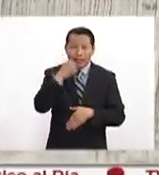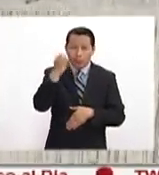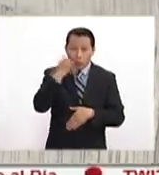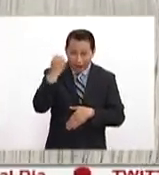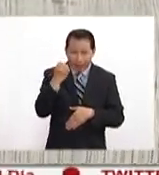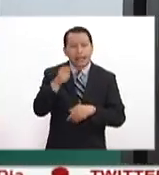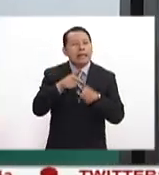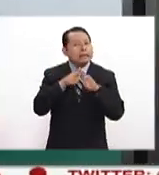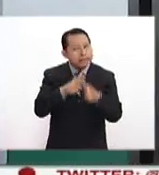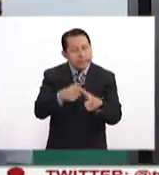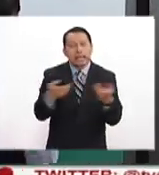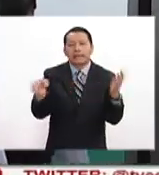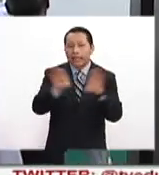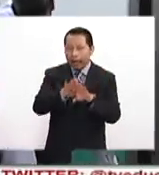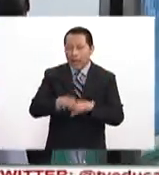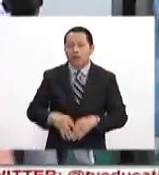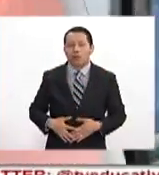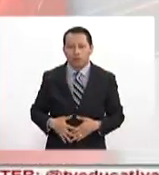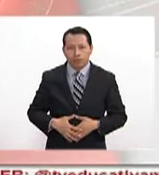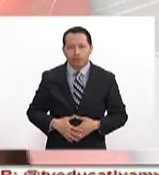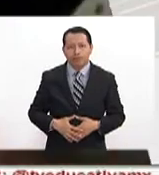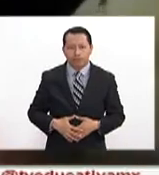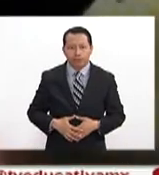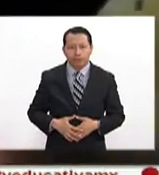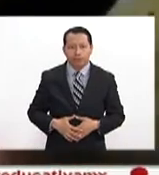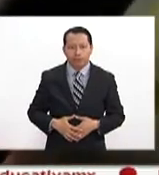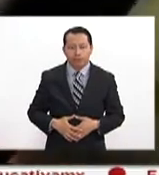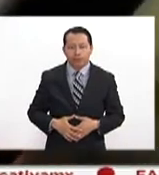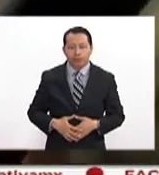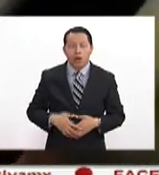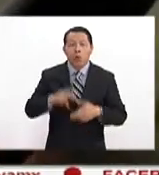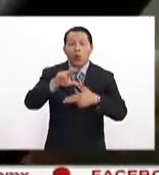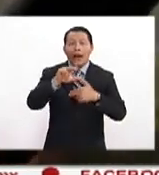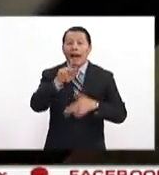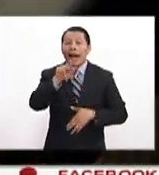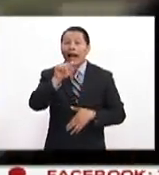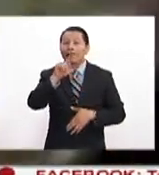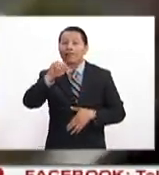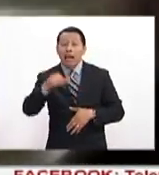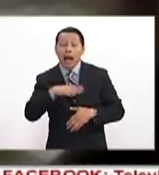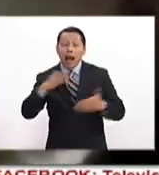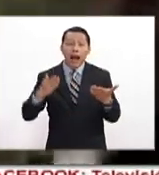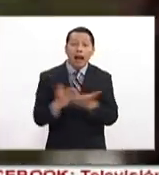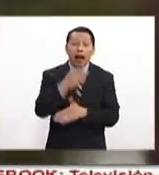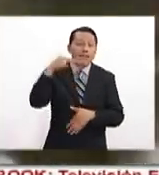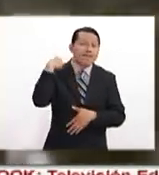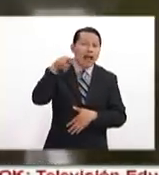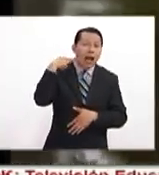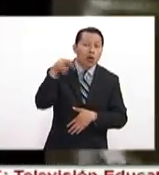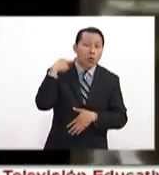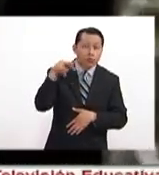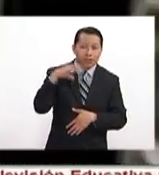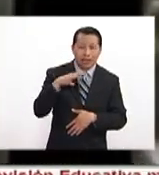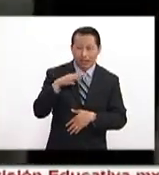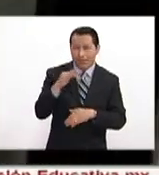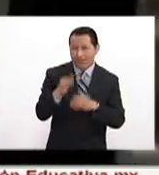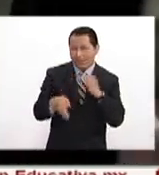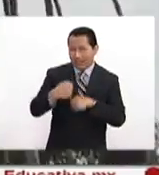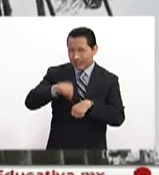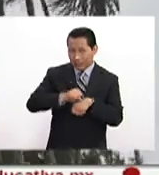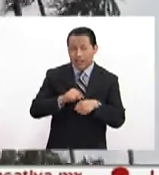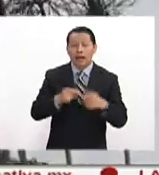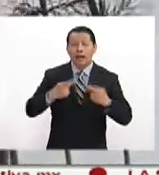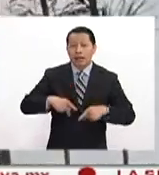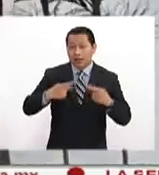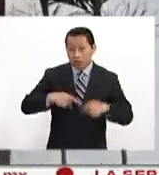planteles permanecerán cerrados. El huracán Katia impacta las costas de Veracruz. Este fin de semana al menos 2